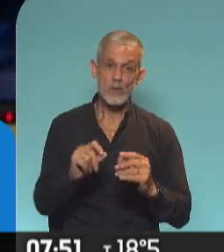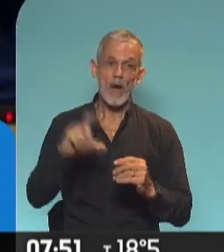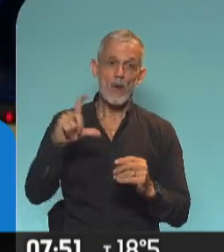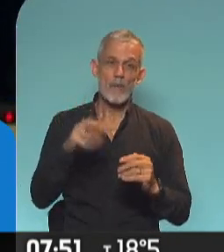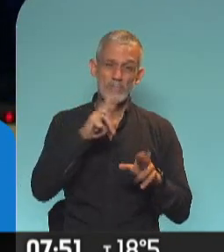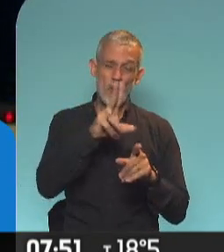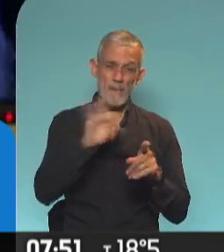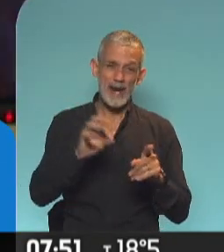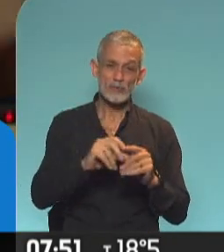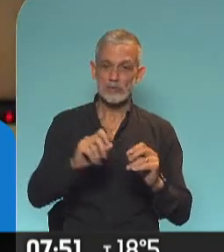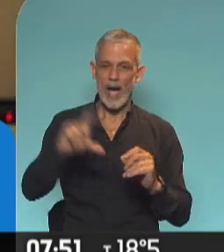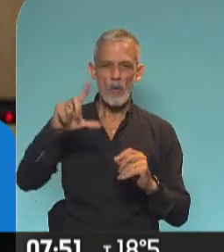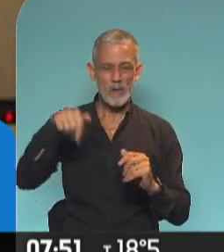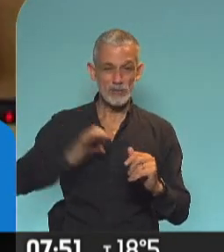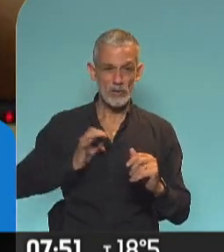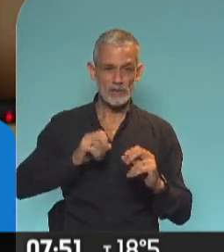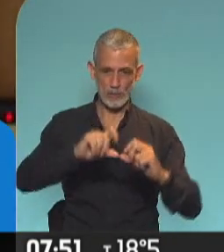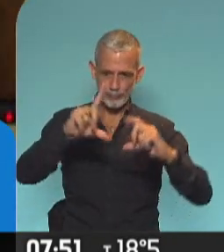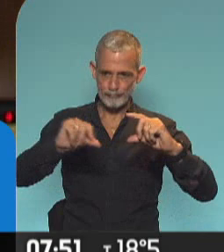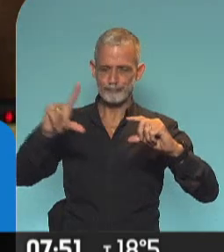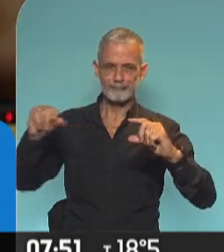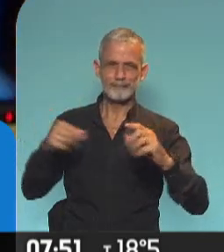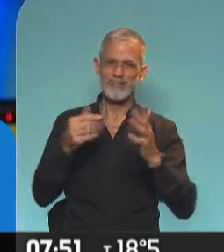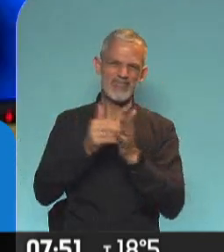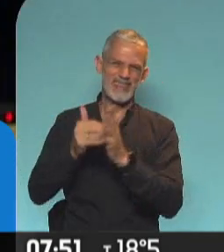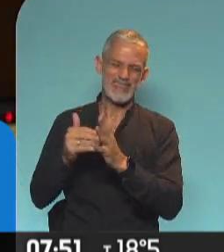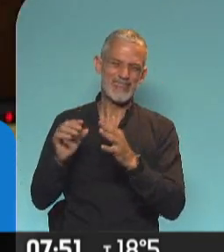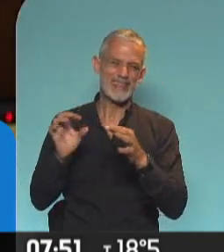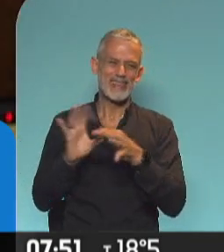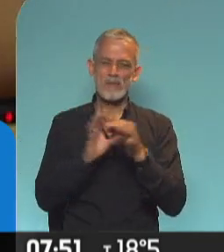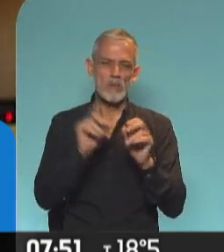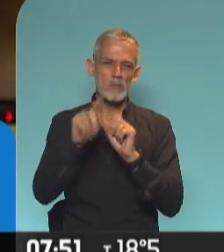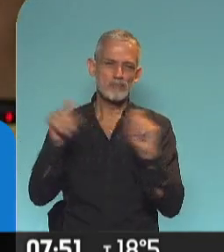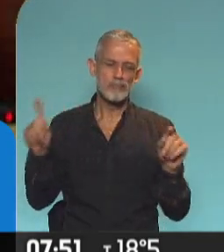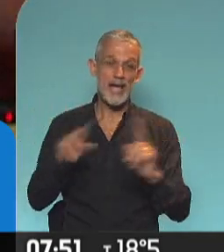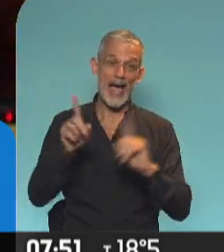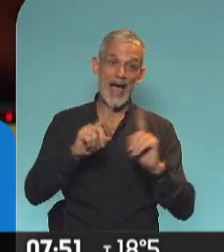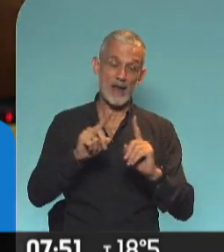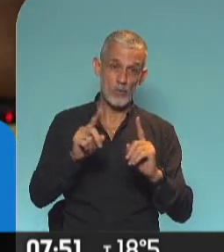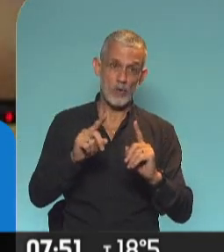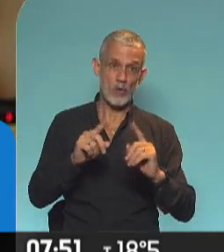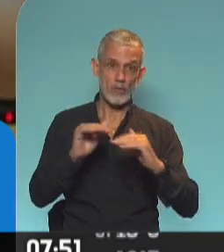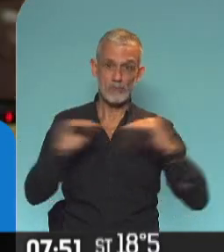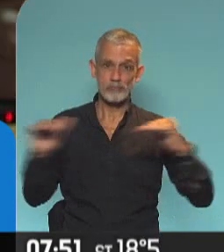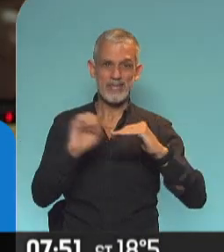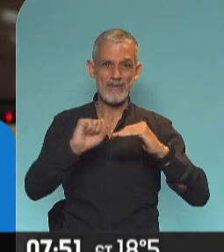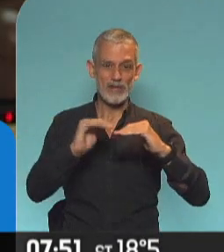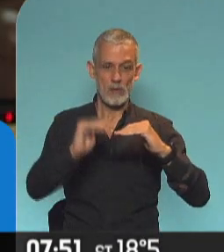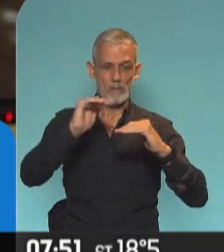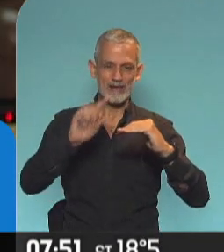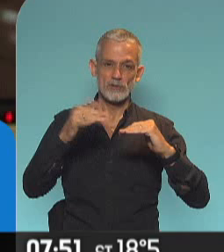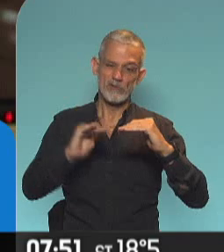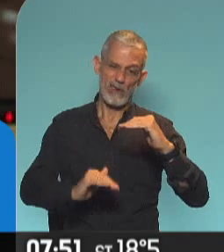marzo, los aumentos de este año variaron según los saberes, entonces algunos le ganaron a la inflación este